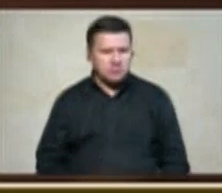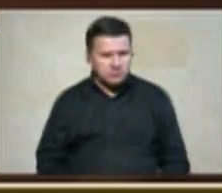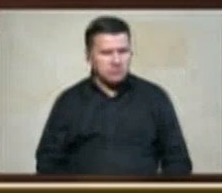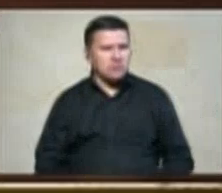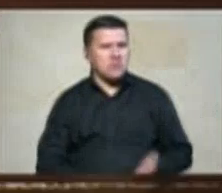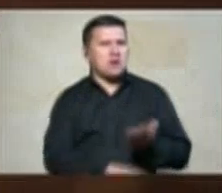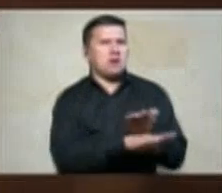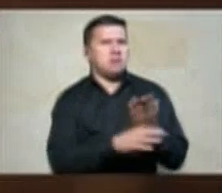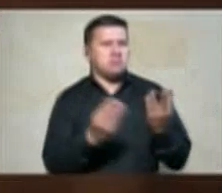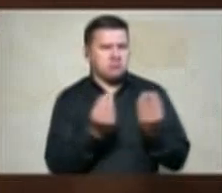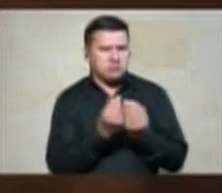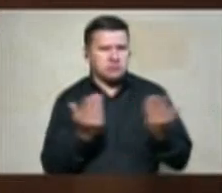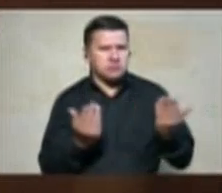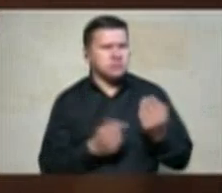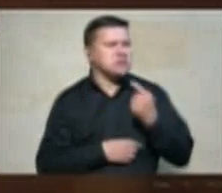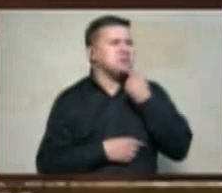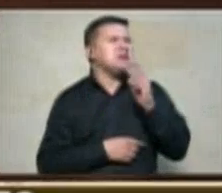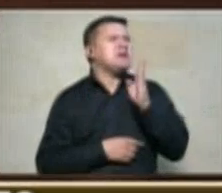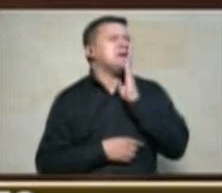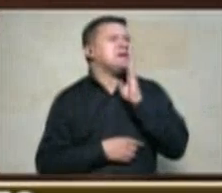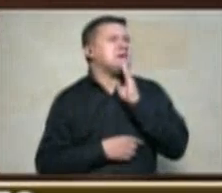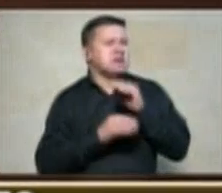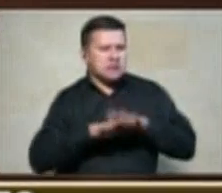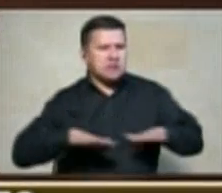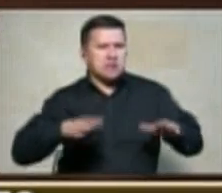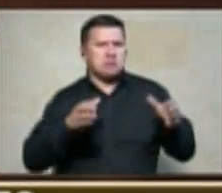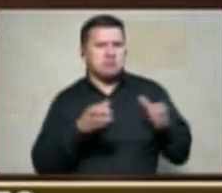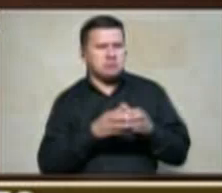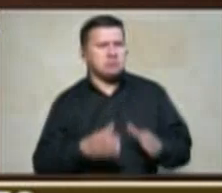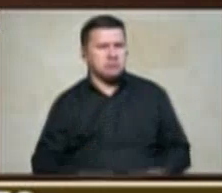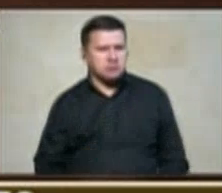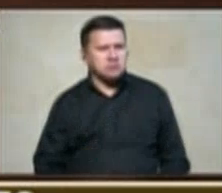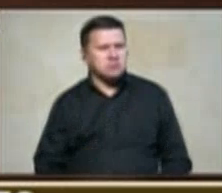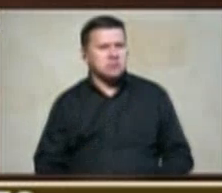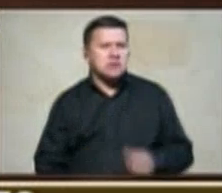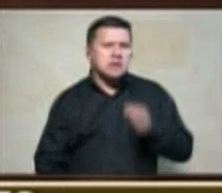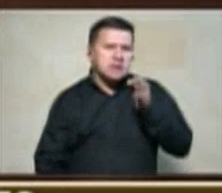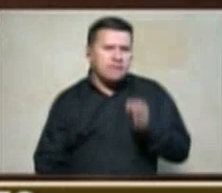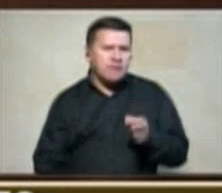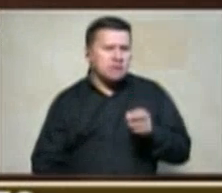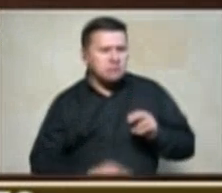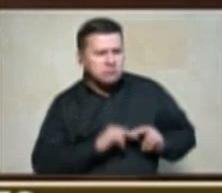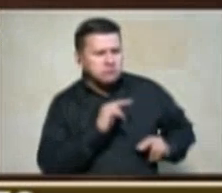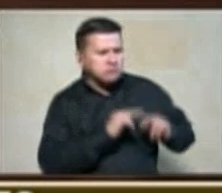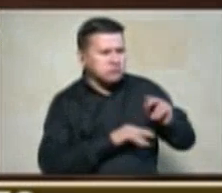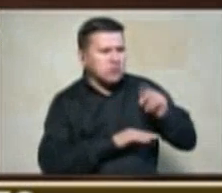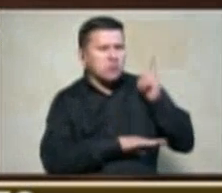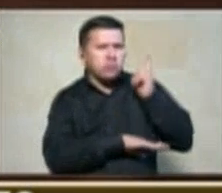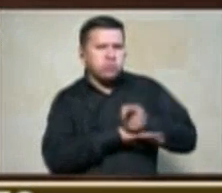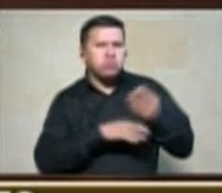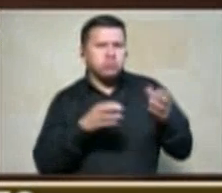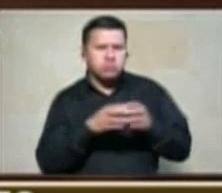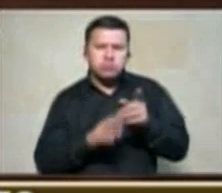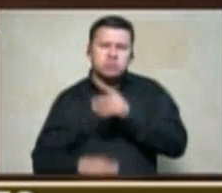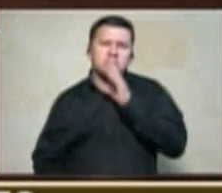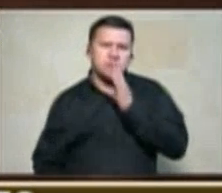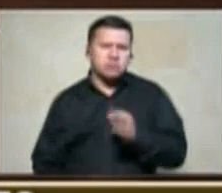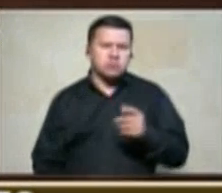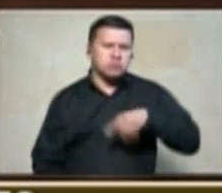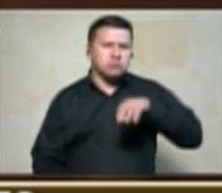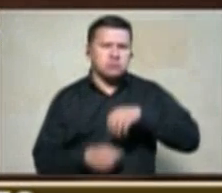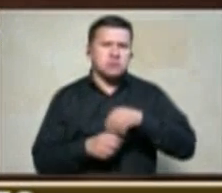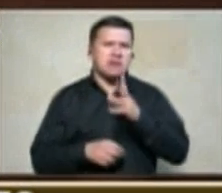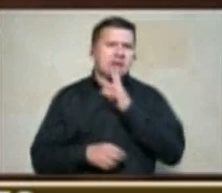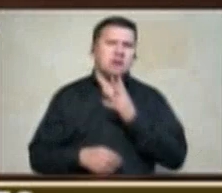del reclamante y del dicho de quien está en la tierra, se construye una verdad que es la que se estampa en una sentencia. Esa es la verdad de la que